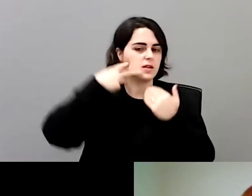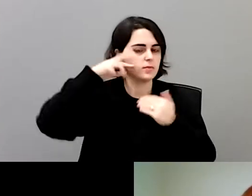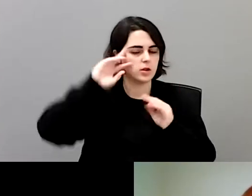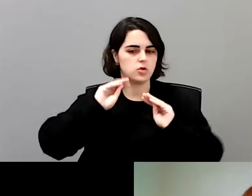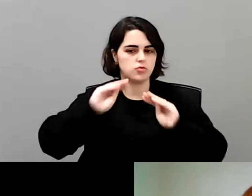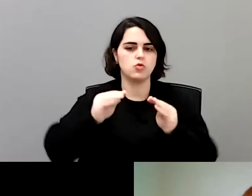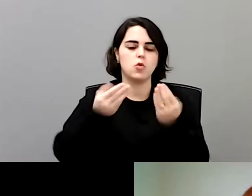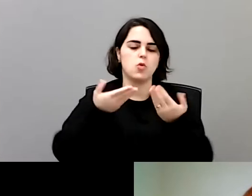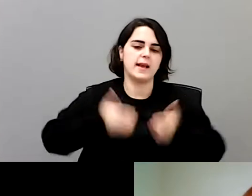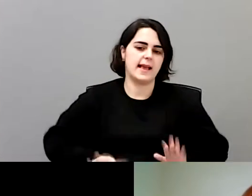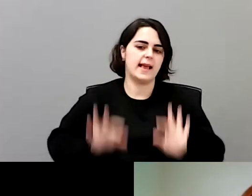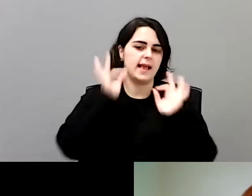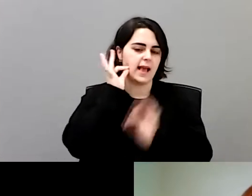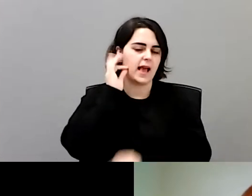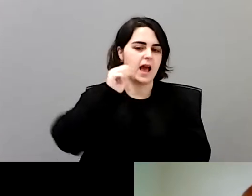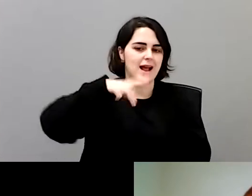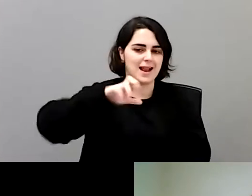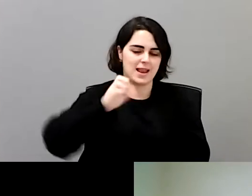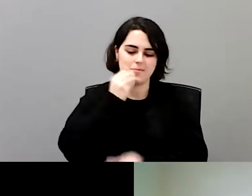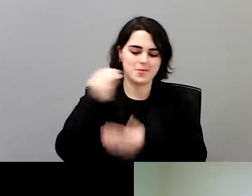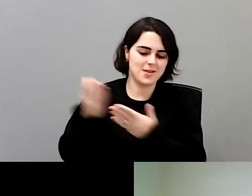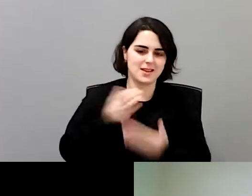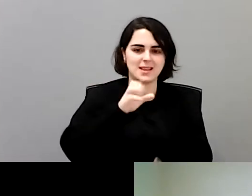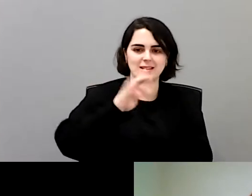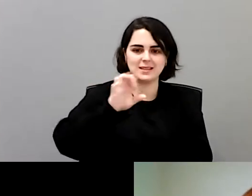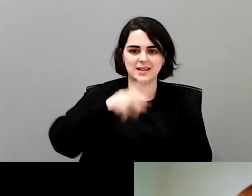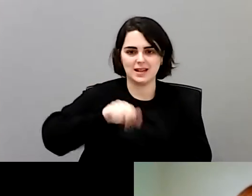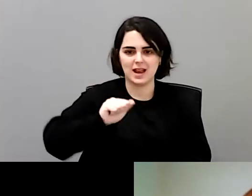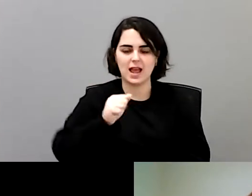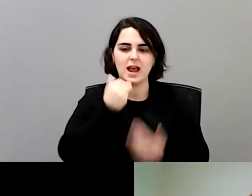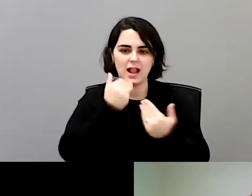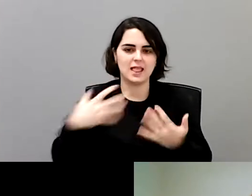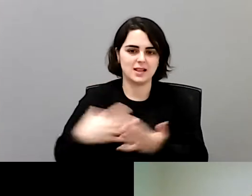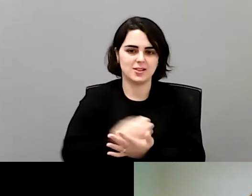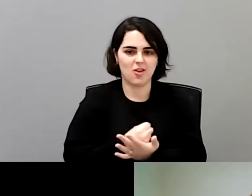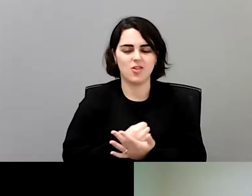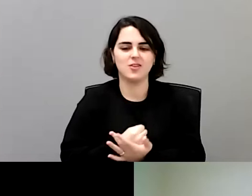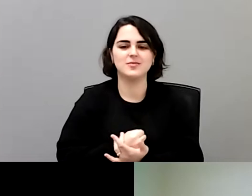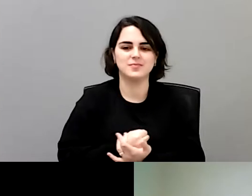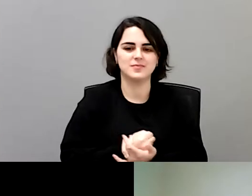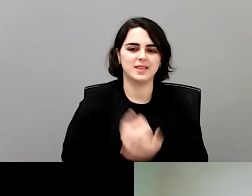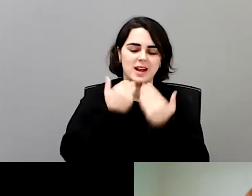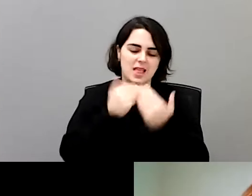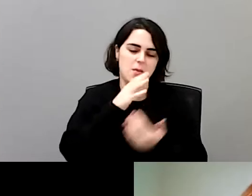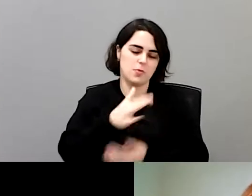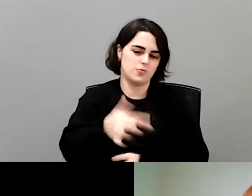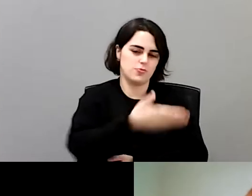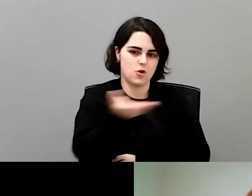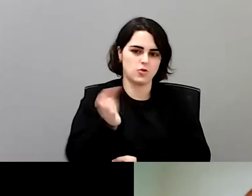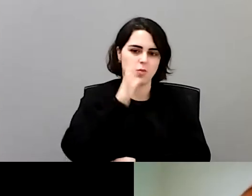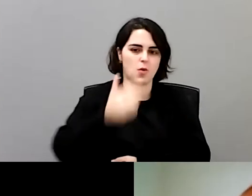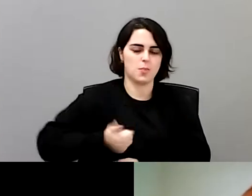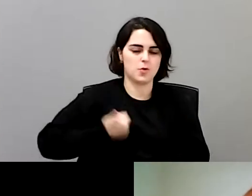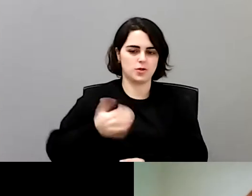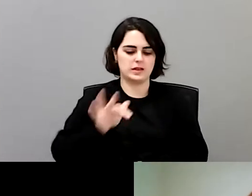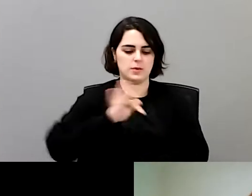su hija Anne. Bienvenida, Cristina. Gracias a todos. Adelante. Y gracias a vosotros por darme la oportunidad de dar